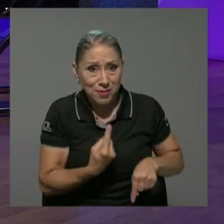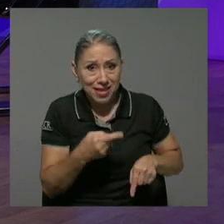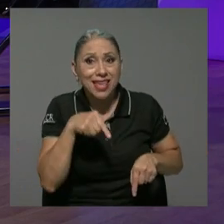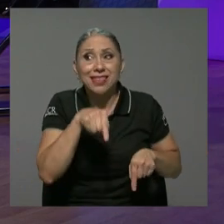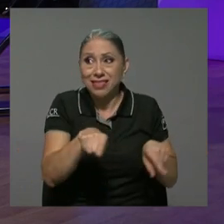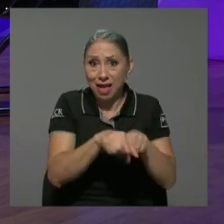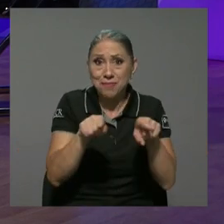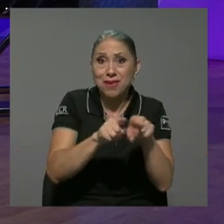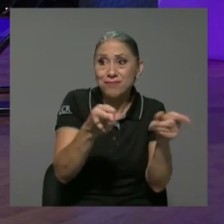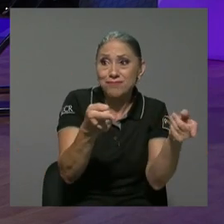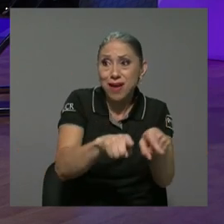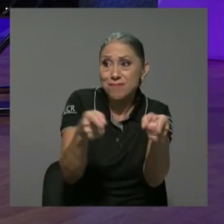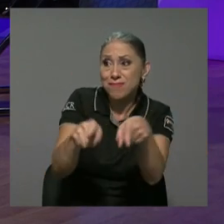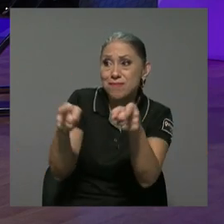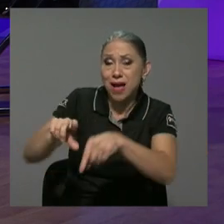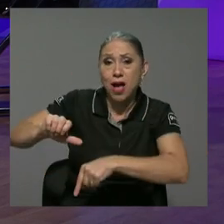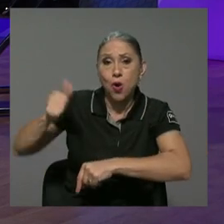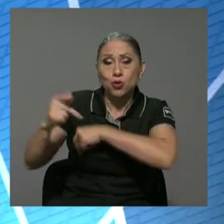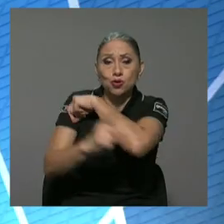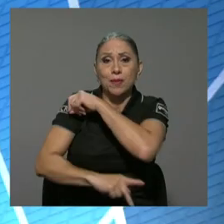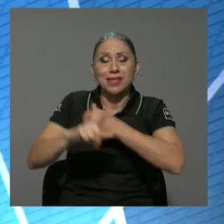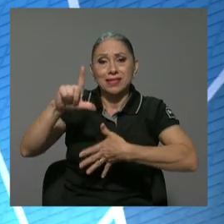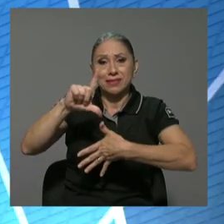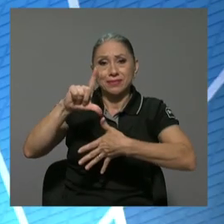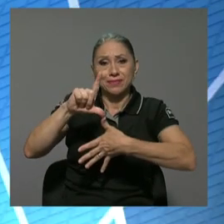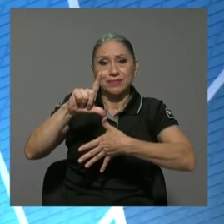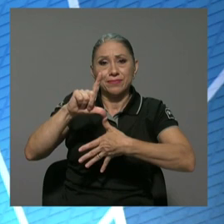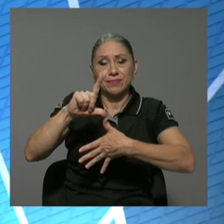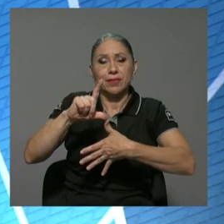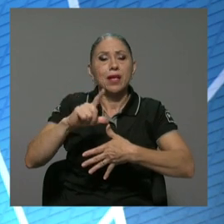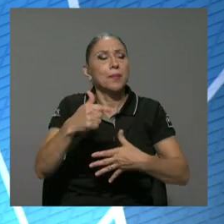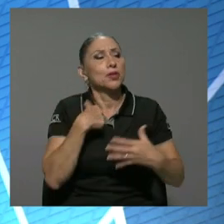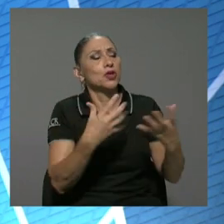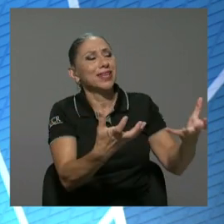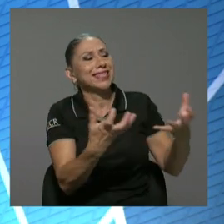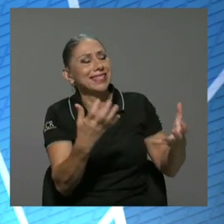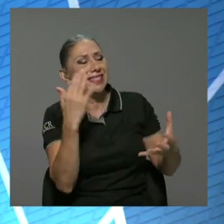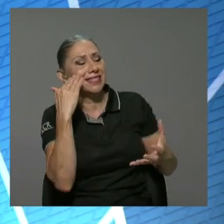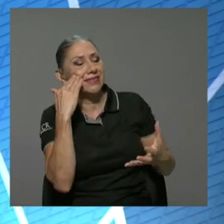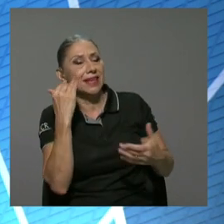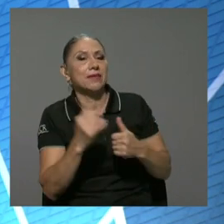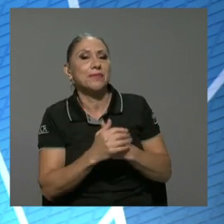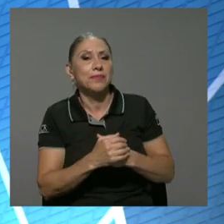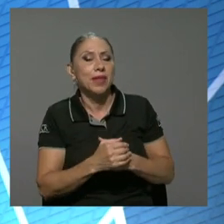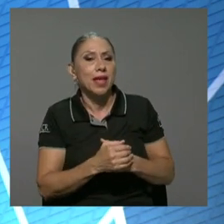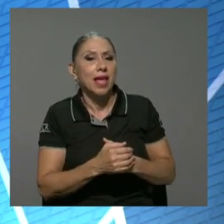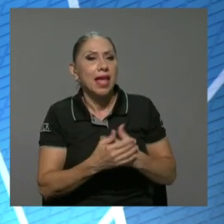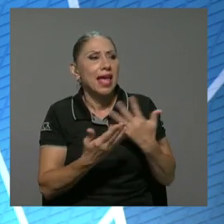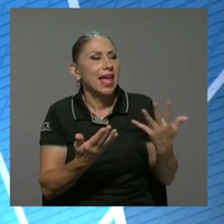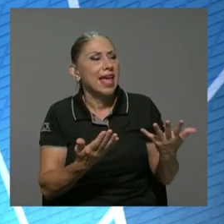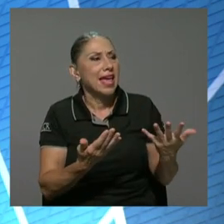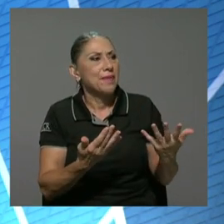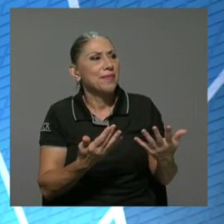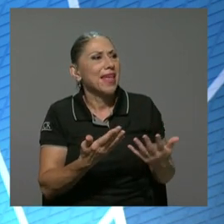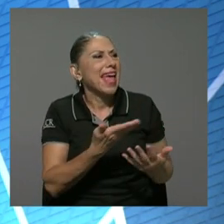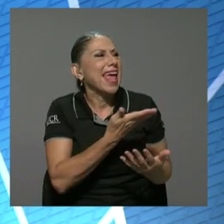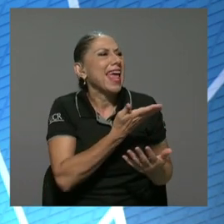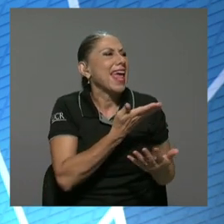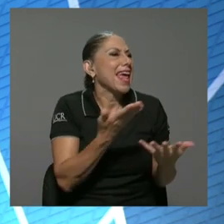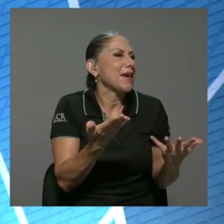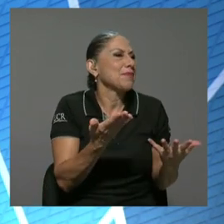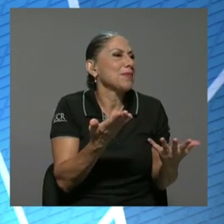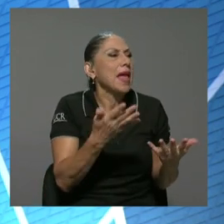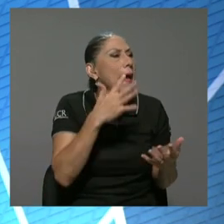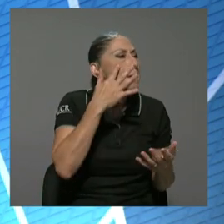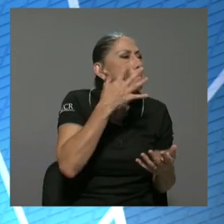otros países de la región latinoamericana? Pero yo quisiera saber en qué se parece y en qué se diferencia